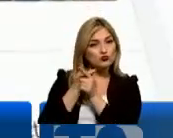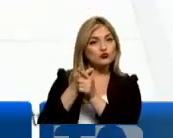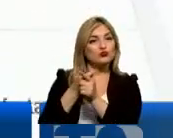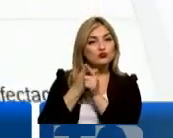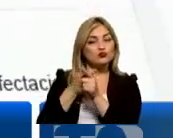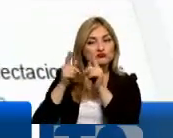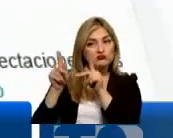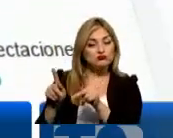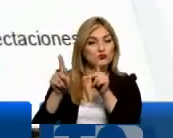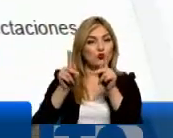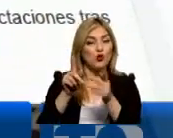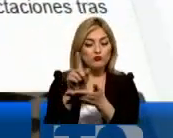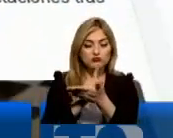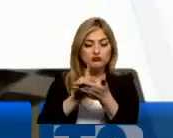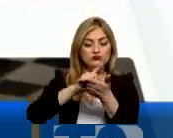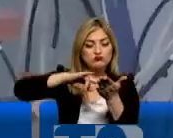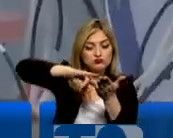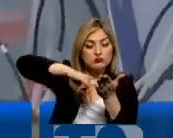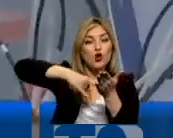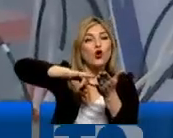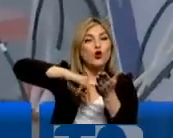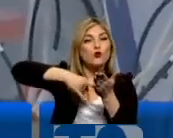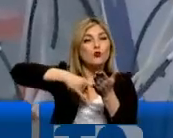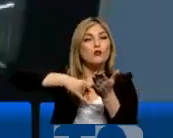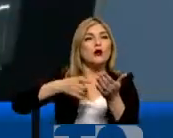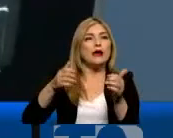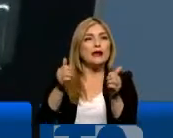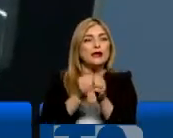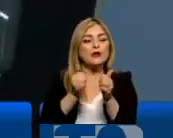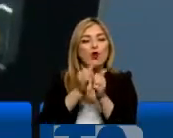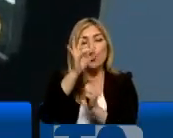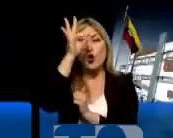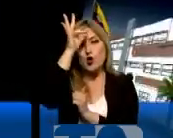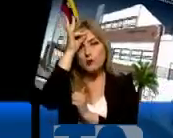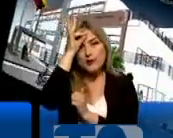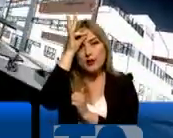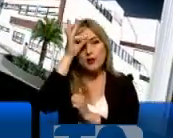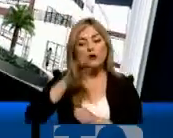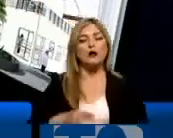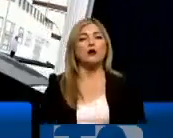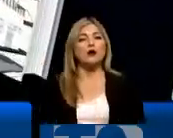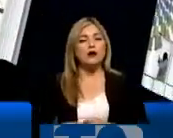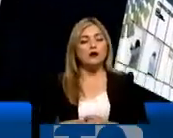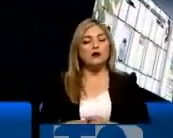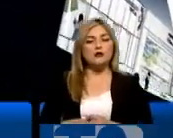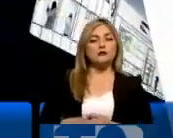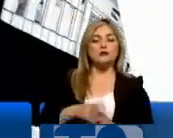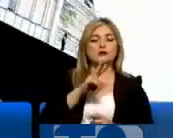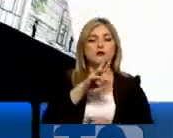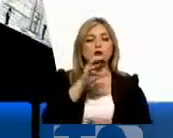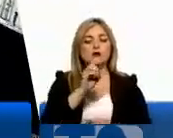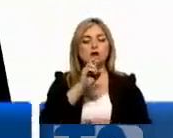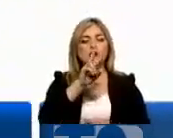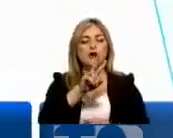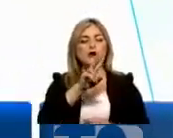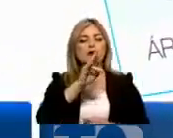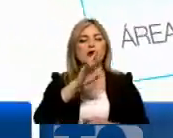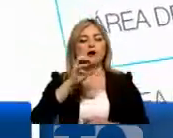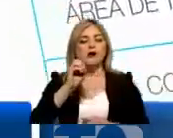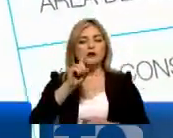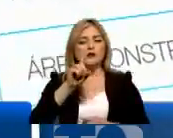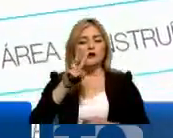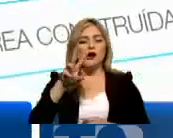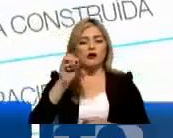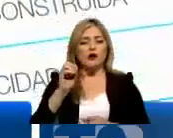la preparación de los diseños arquitectónicos y equipamiento de hospitales de estándares de 20, 70, 120 y